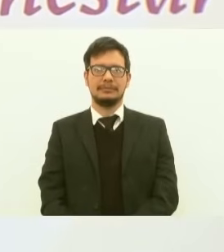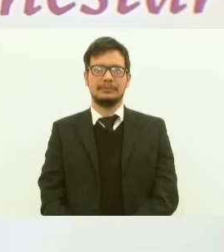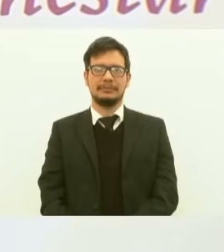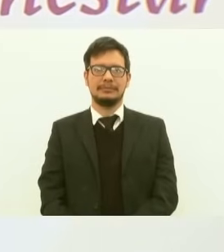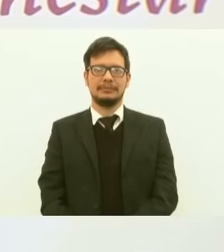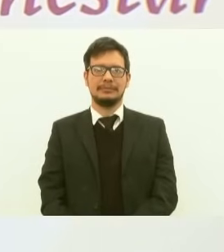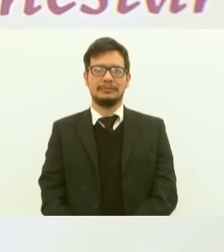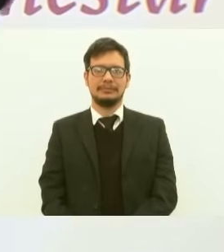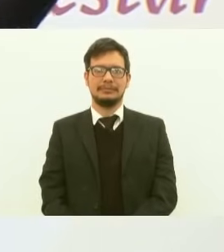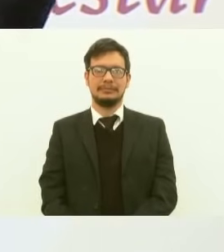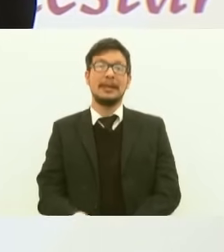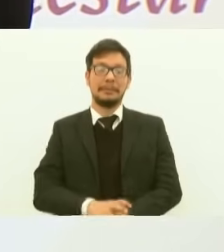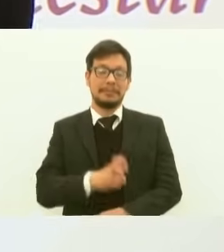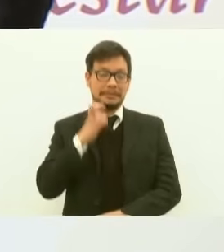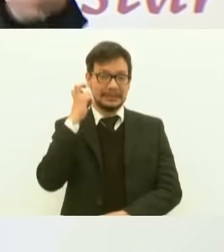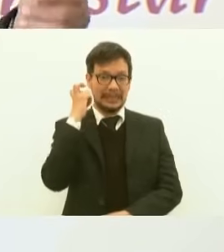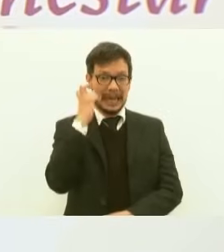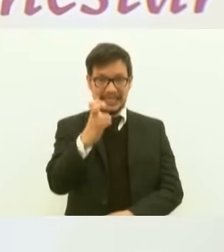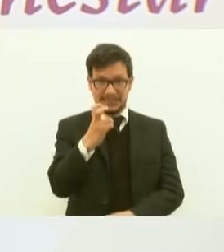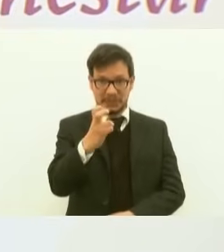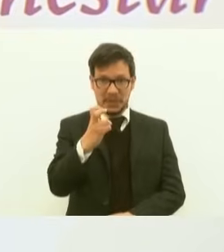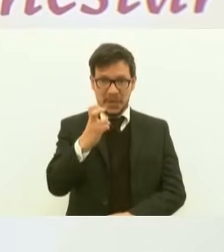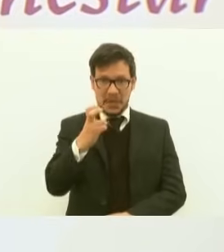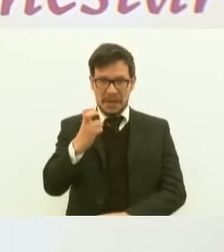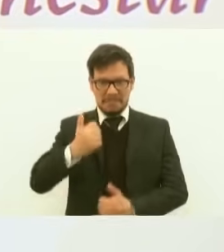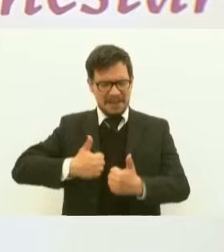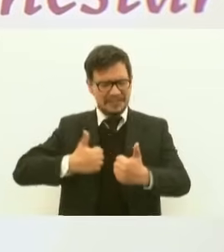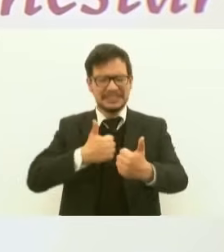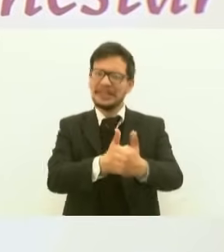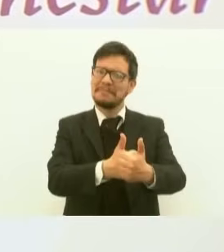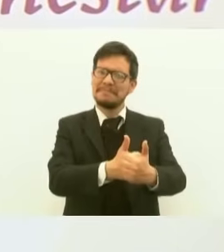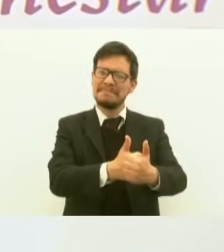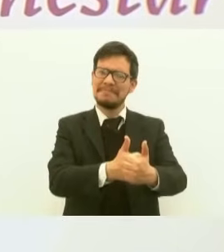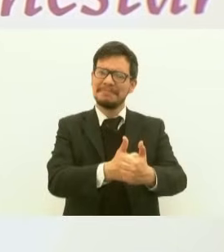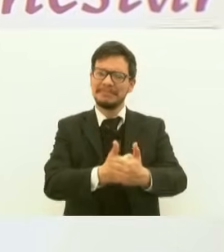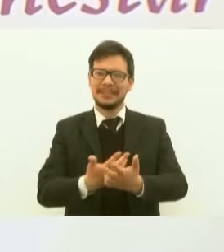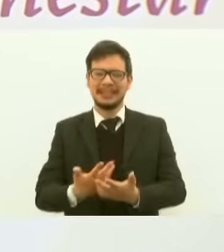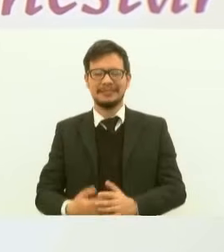Por eso, vamos hacia adelante.